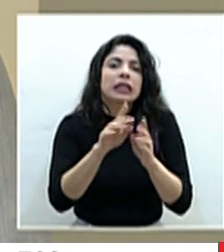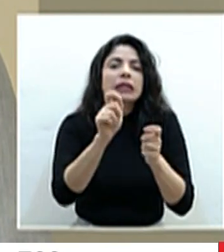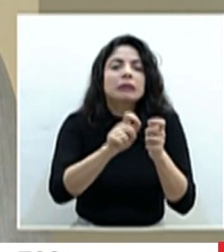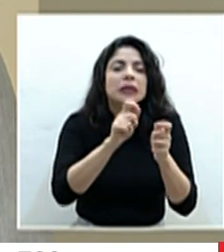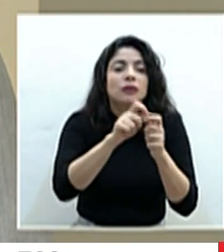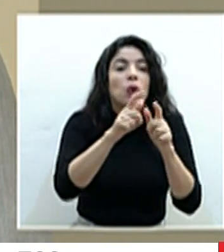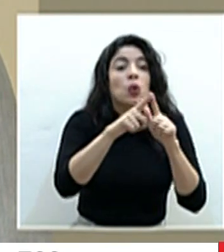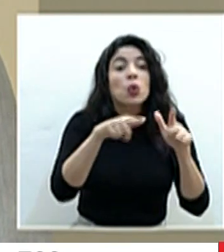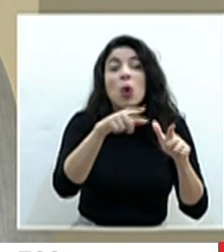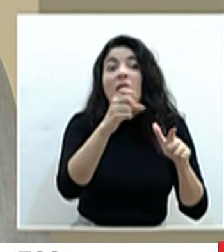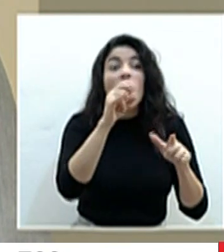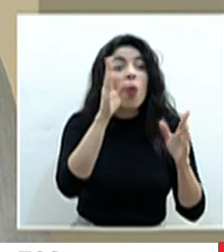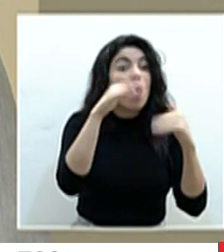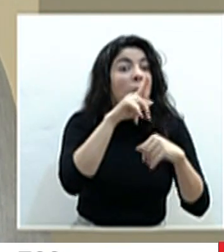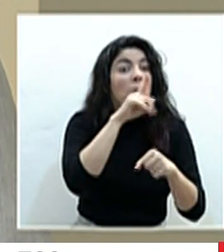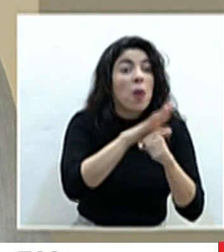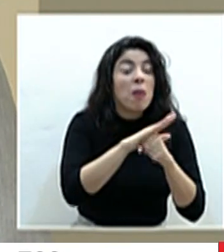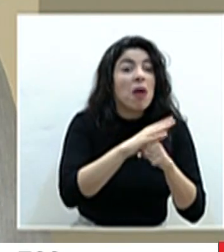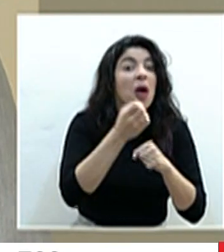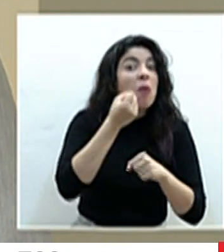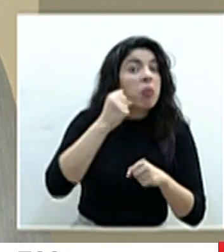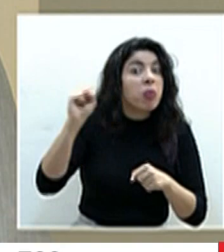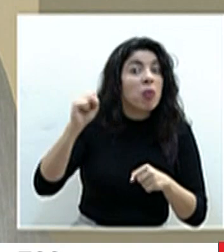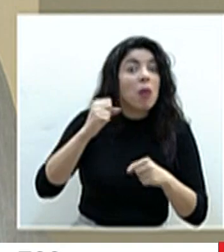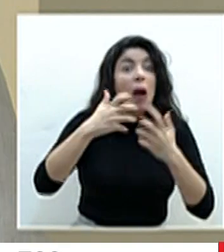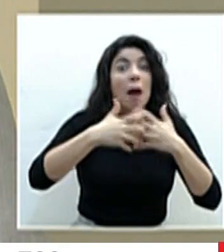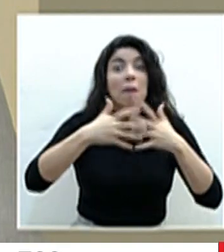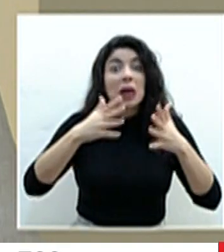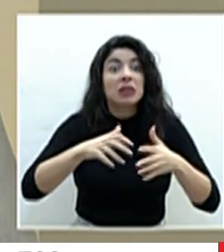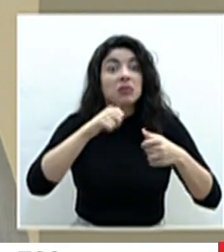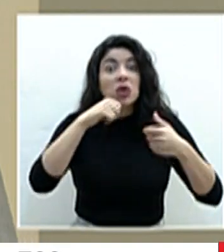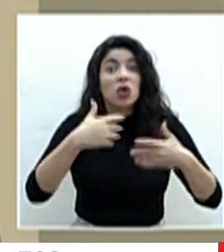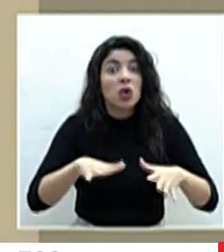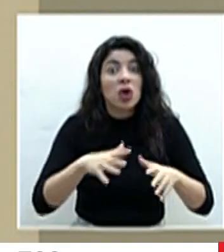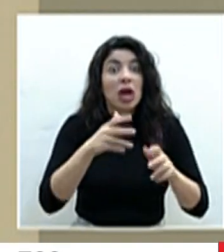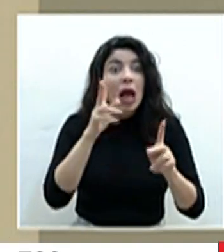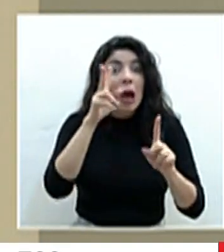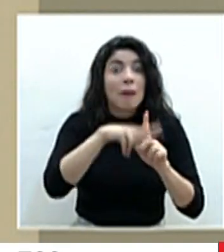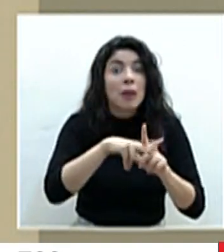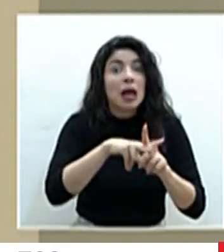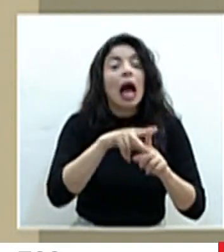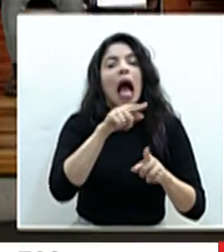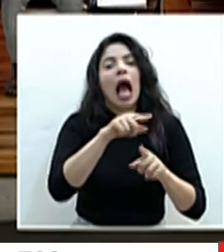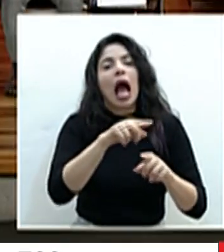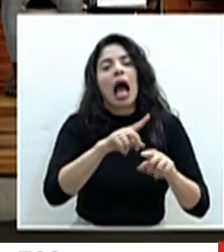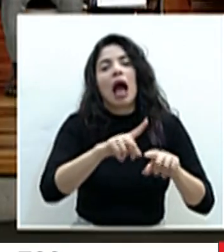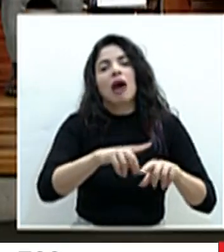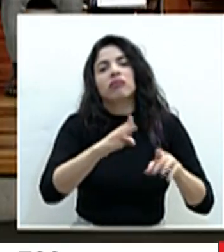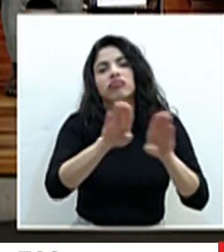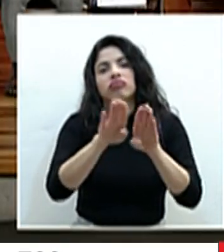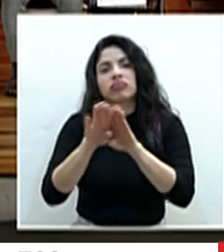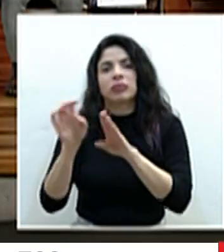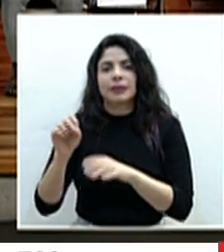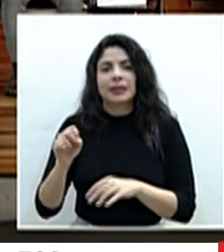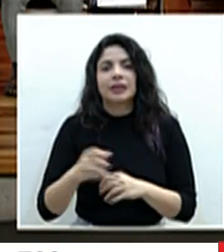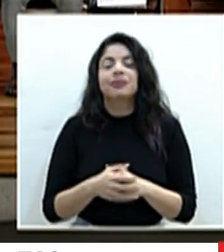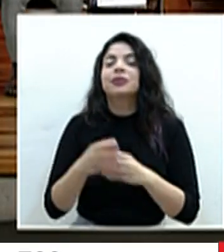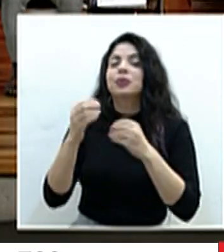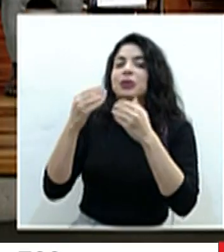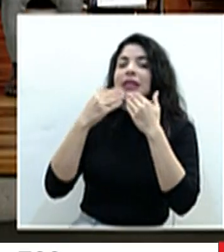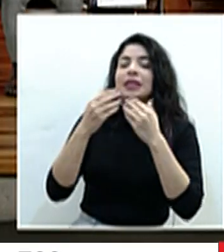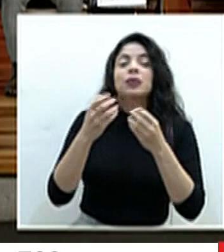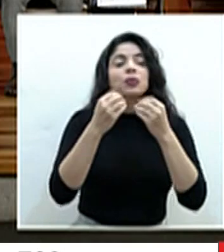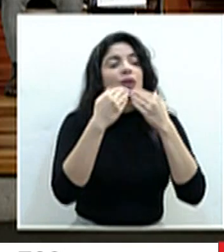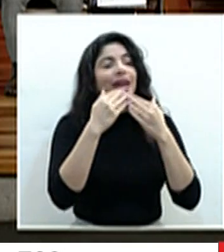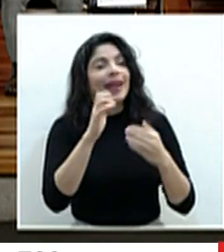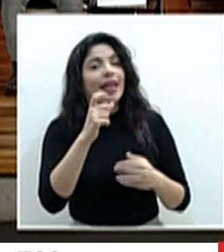donde no haya un compromiso real del empresario de cumplir con todas las medidas sanitarias. Muchas gracias, señor ministro. Muchas gracias, don Edgar. El siguiente